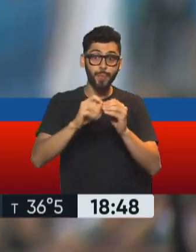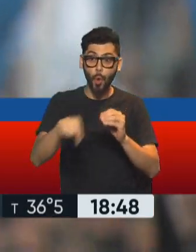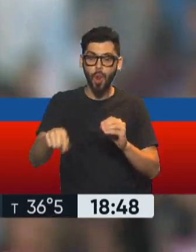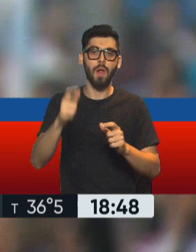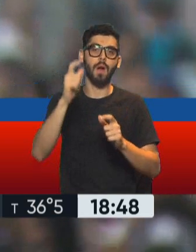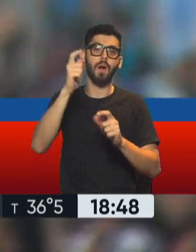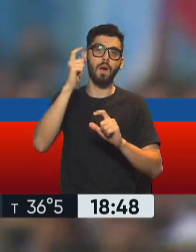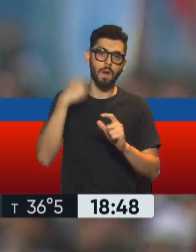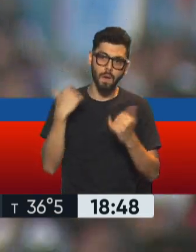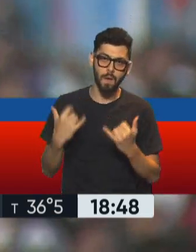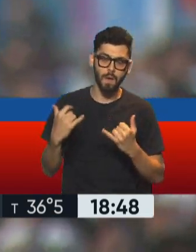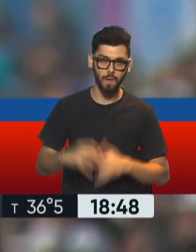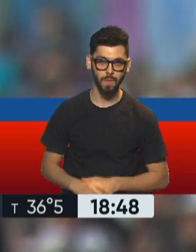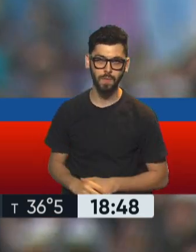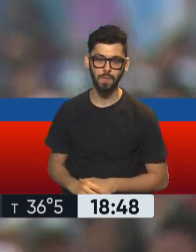teniendo.